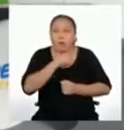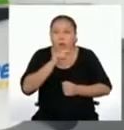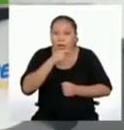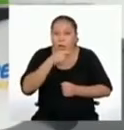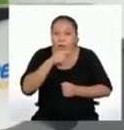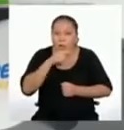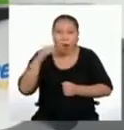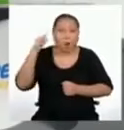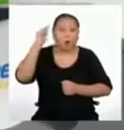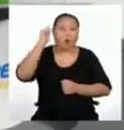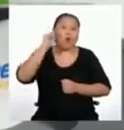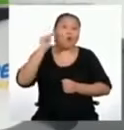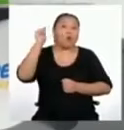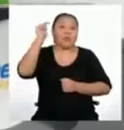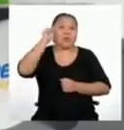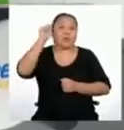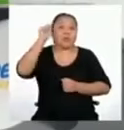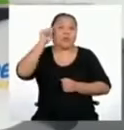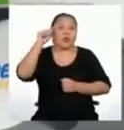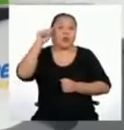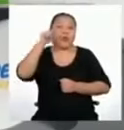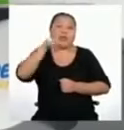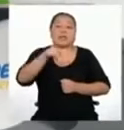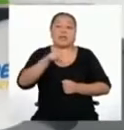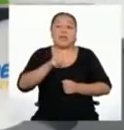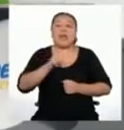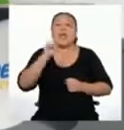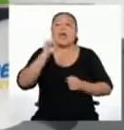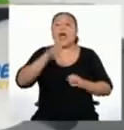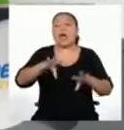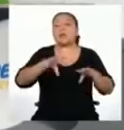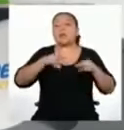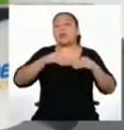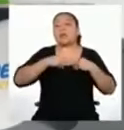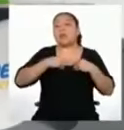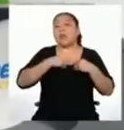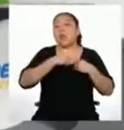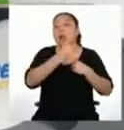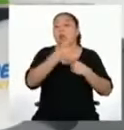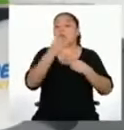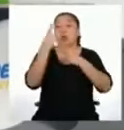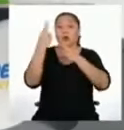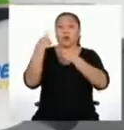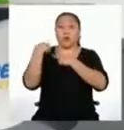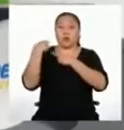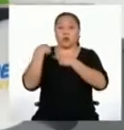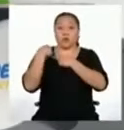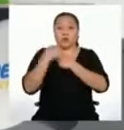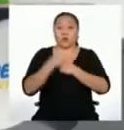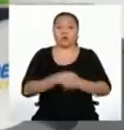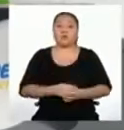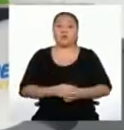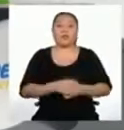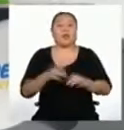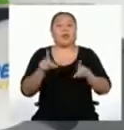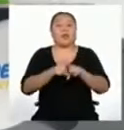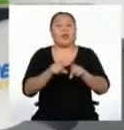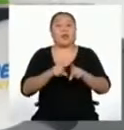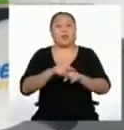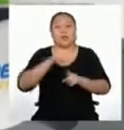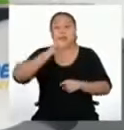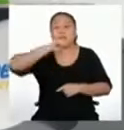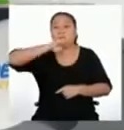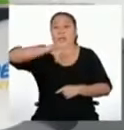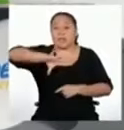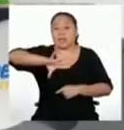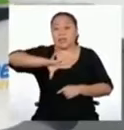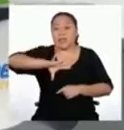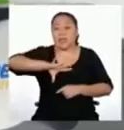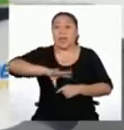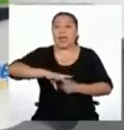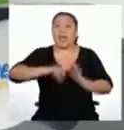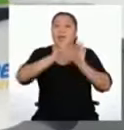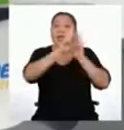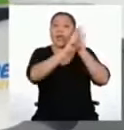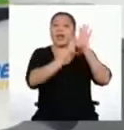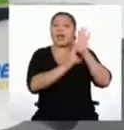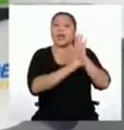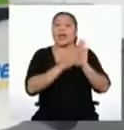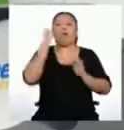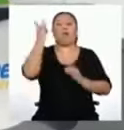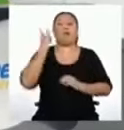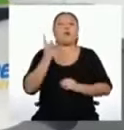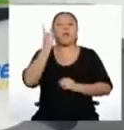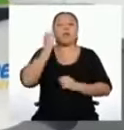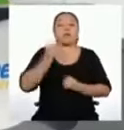Estado debería asumir ciertos roles? Muy bien. También se dice que las disposiciones de emergencia las da el Estado.